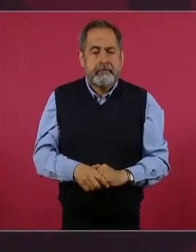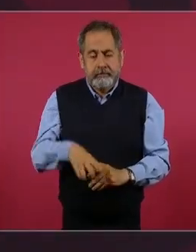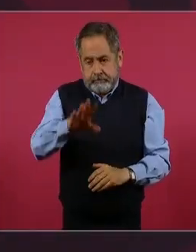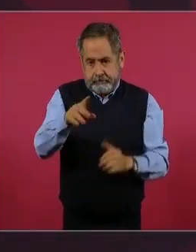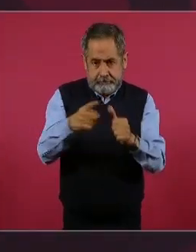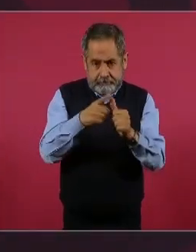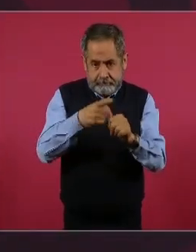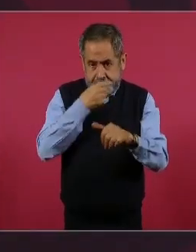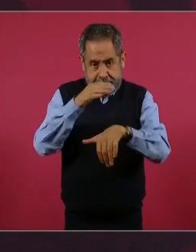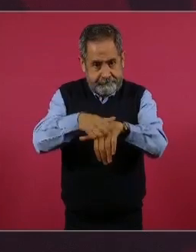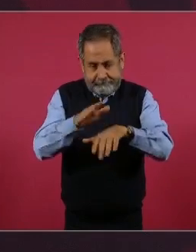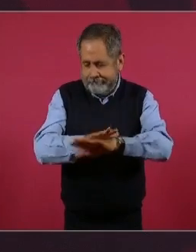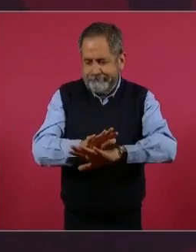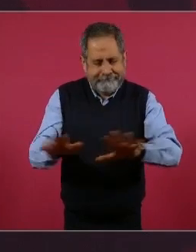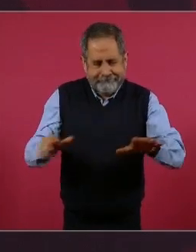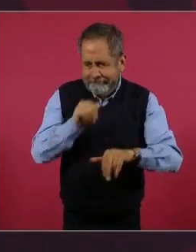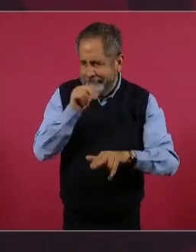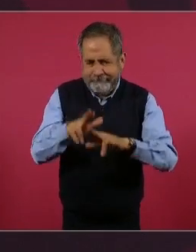nada